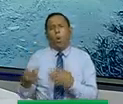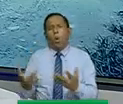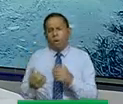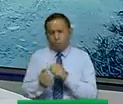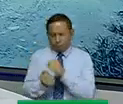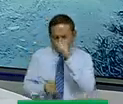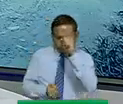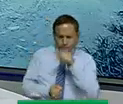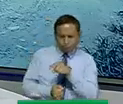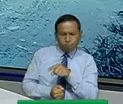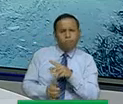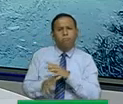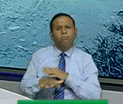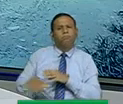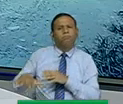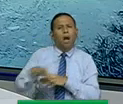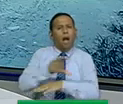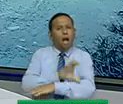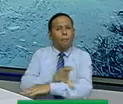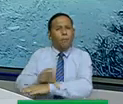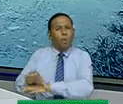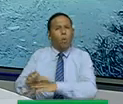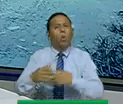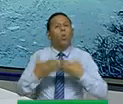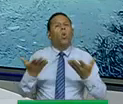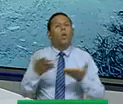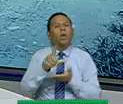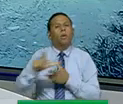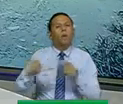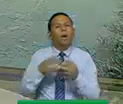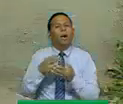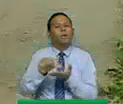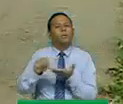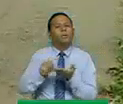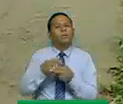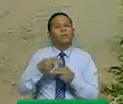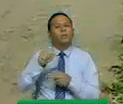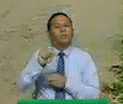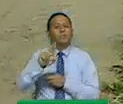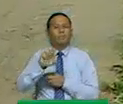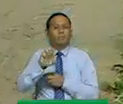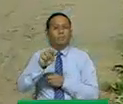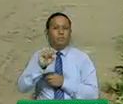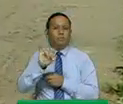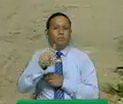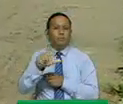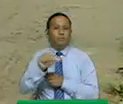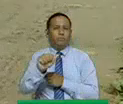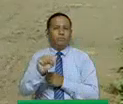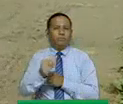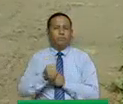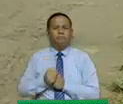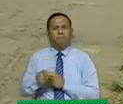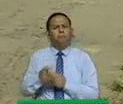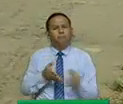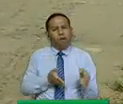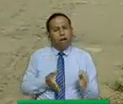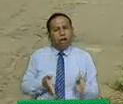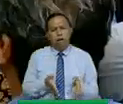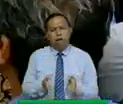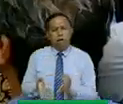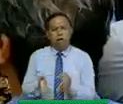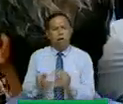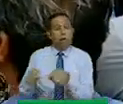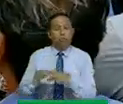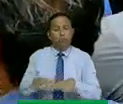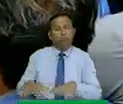rural del cantón Arenillas. Enseguida los detalles. En este camino de tercer orden, ubicado en el sitio